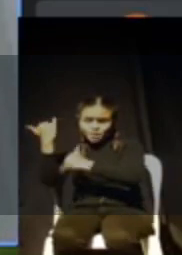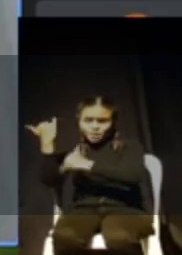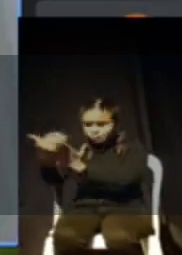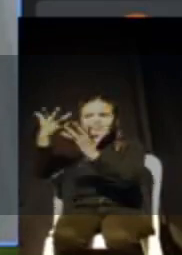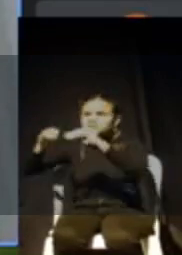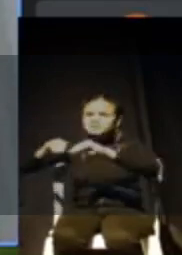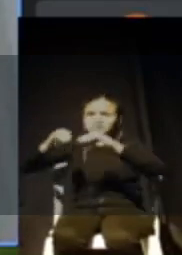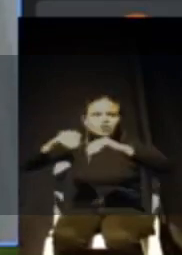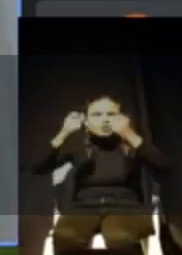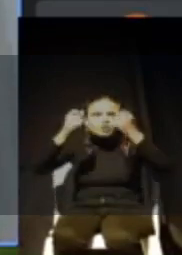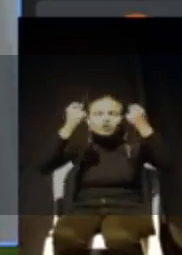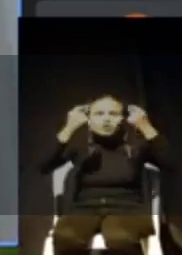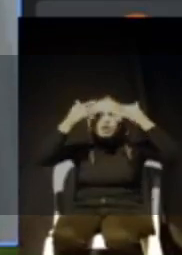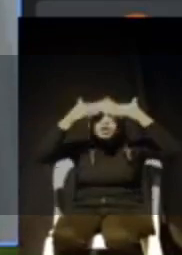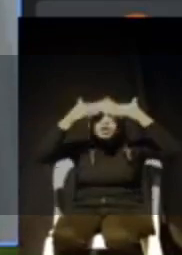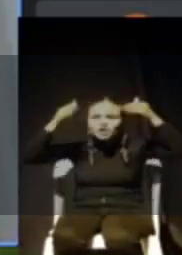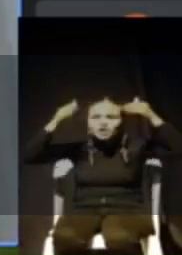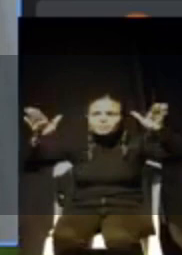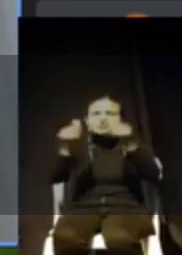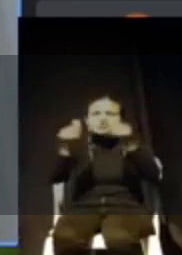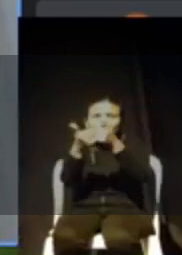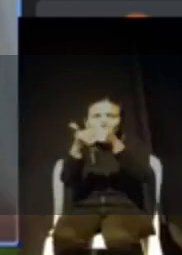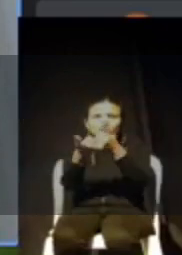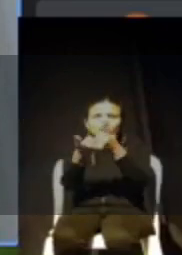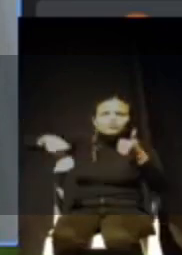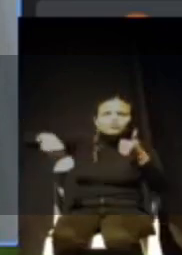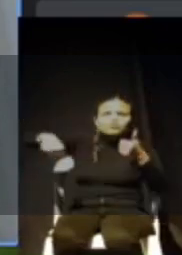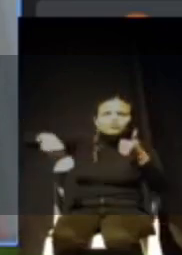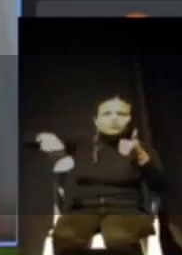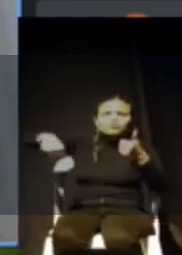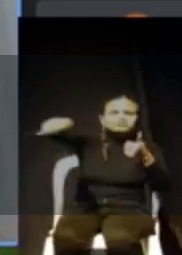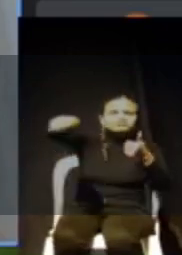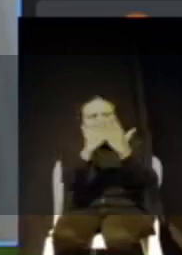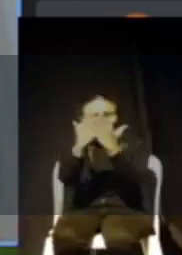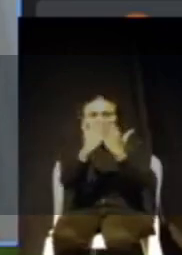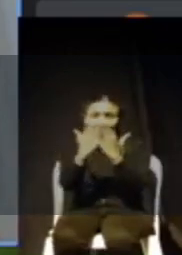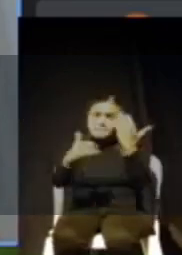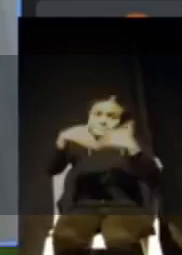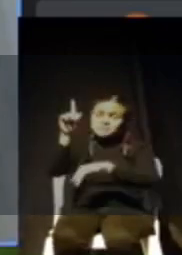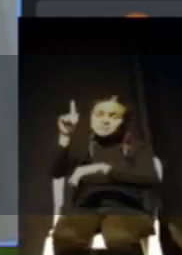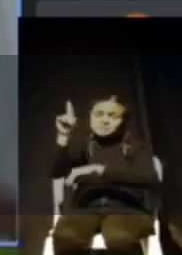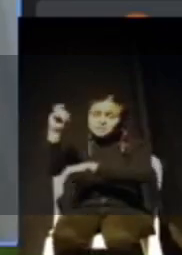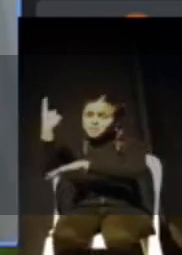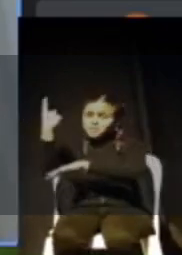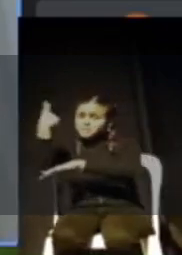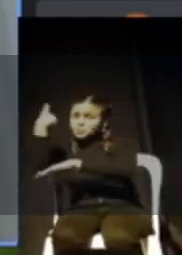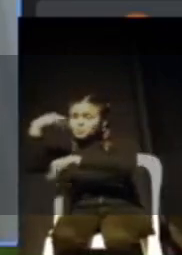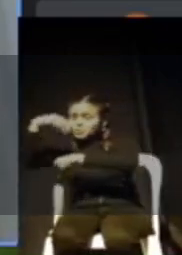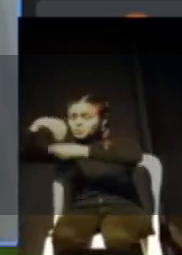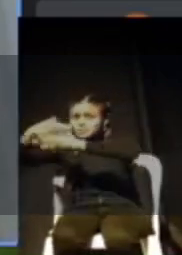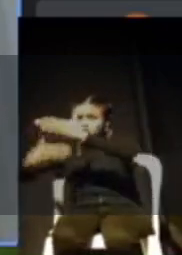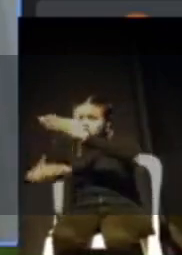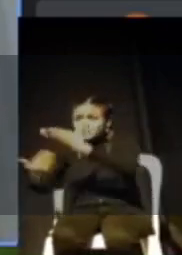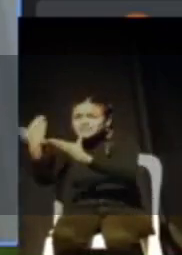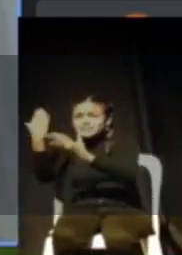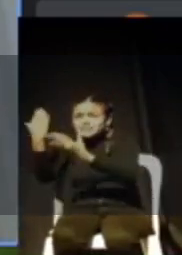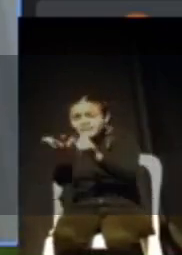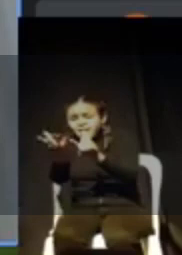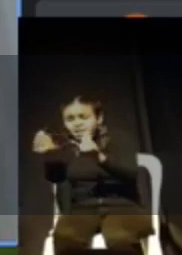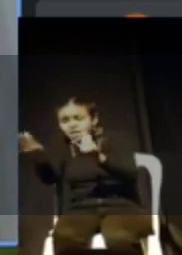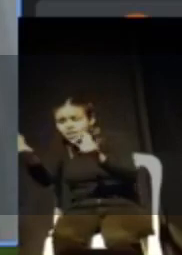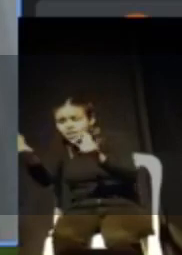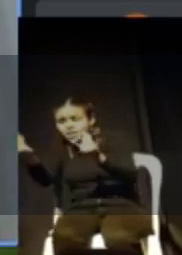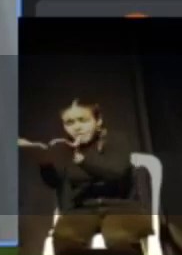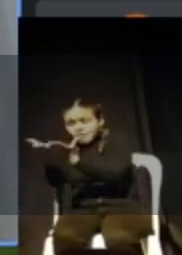dar continuidad a la tarea de ampliar y precisar las comprensiones en torno al campo de estudio, por tanto, político en la medida en que la etnoeducación y la